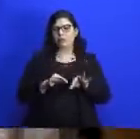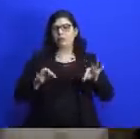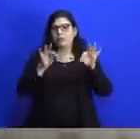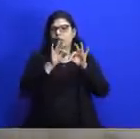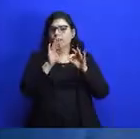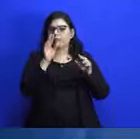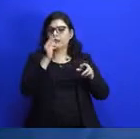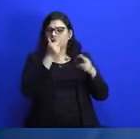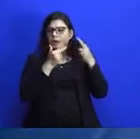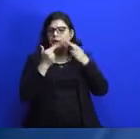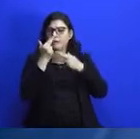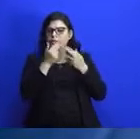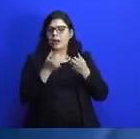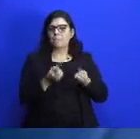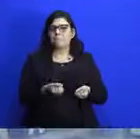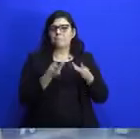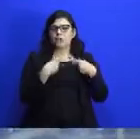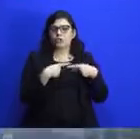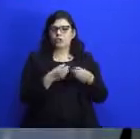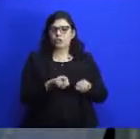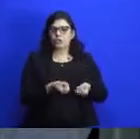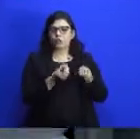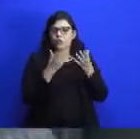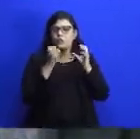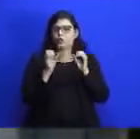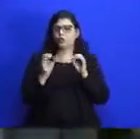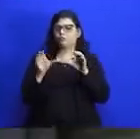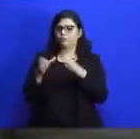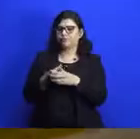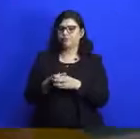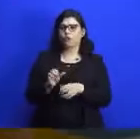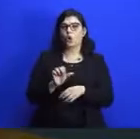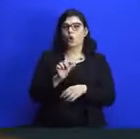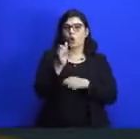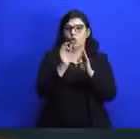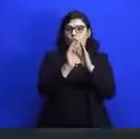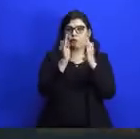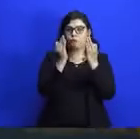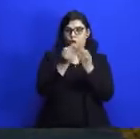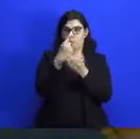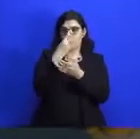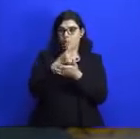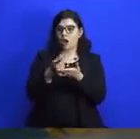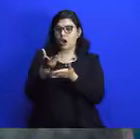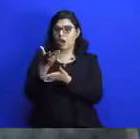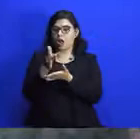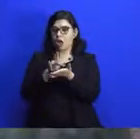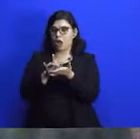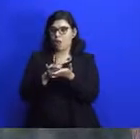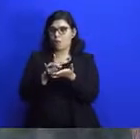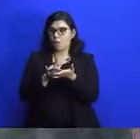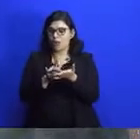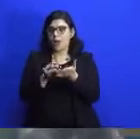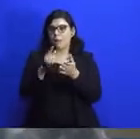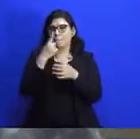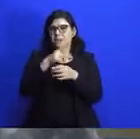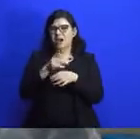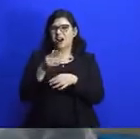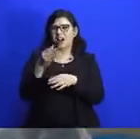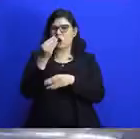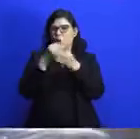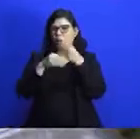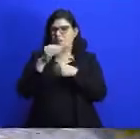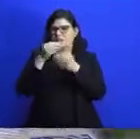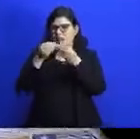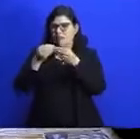de personas que se atienden y el tipo de población que atienden. Una de las formas de colaborar a disminuir el desperdicio es realizar compras